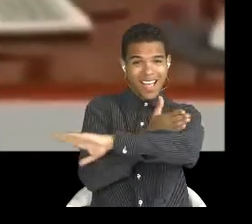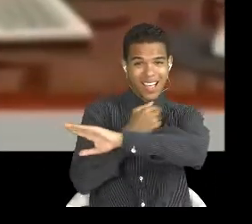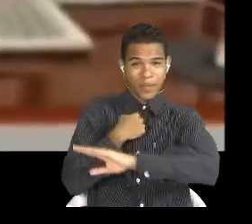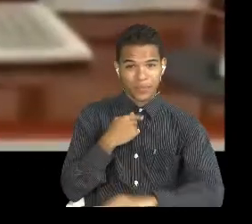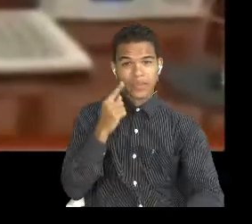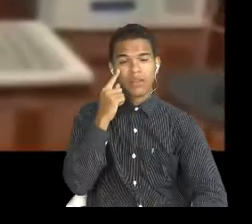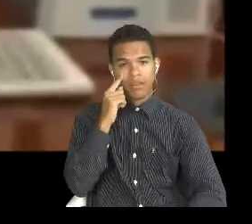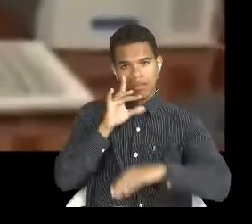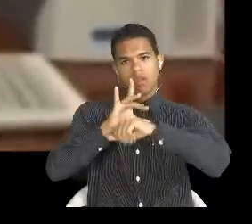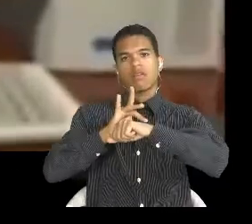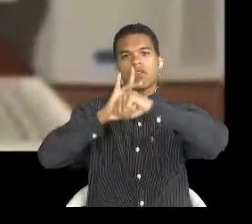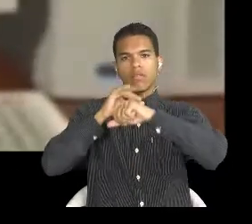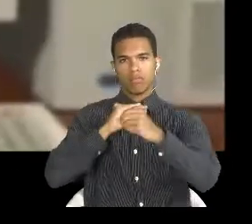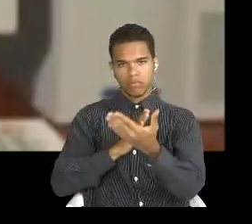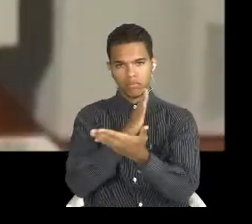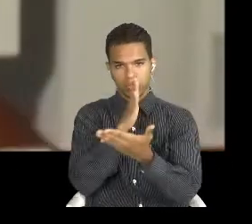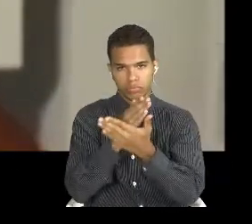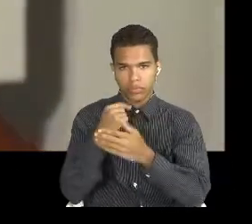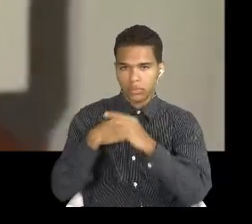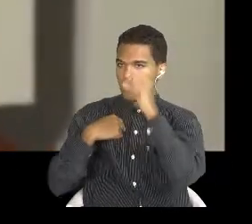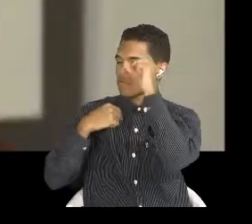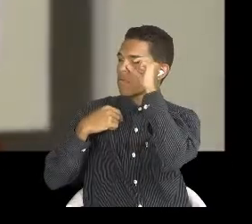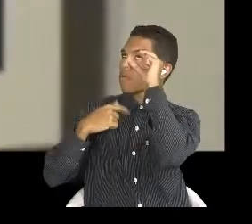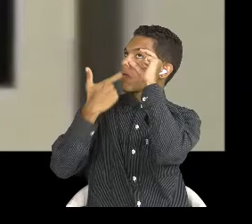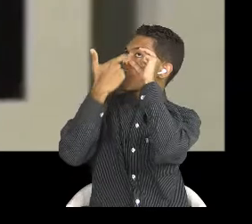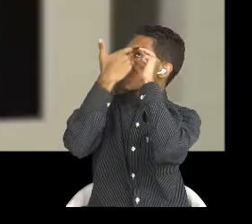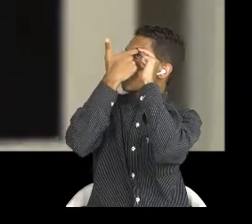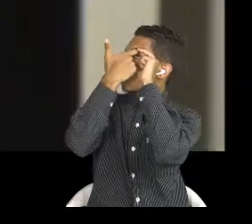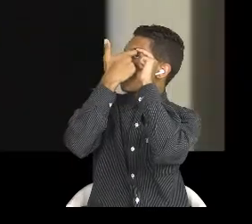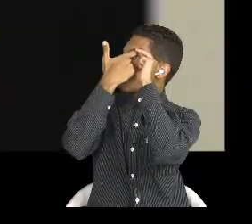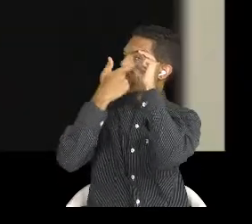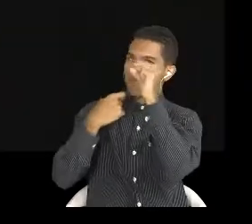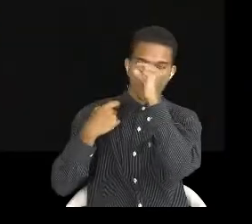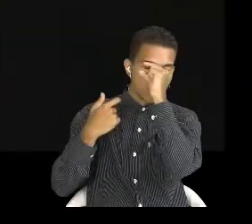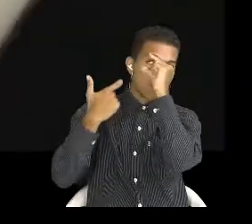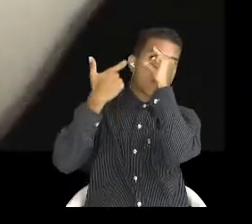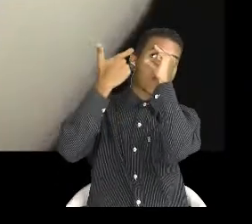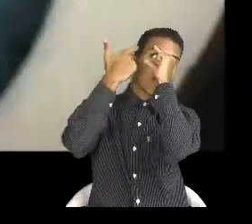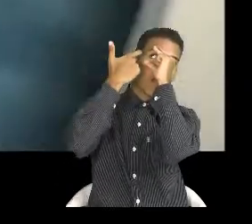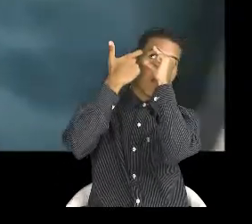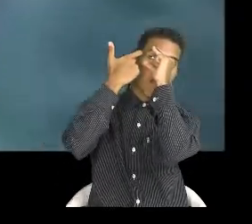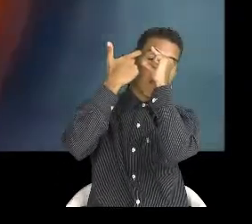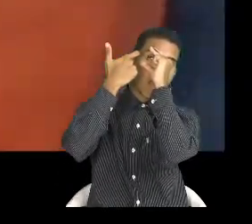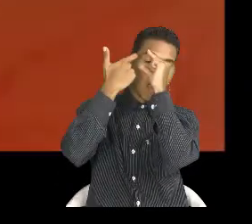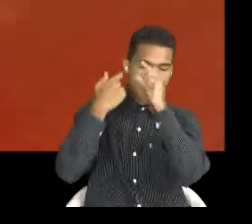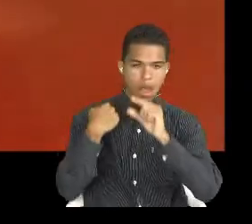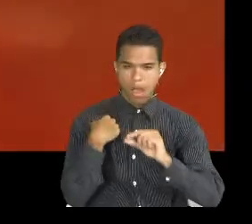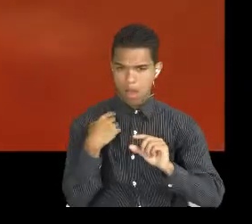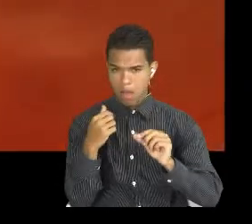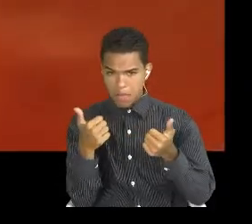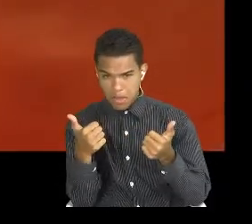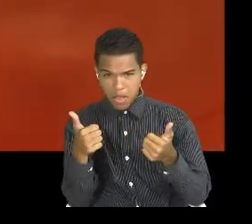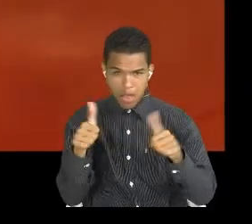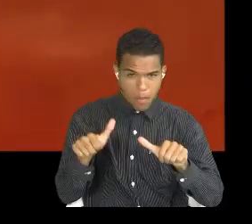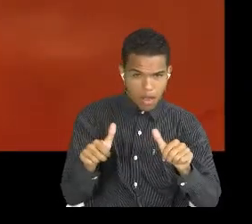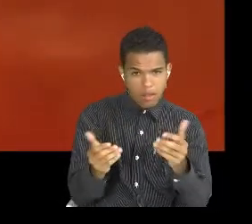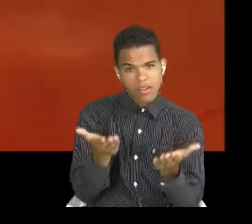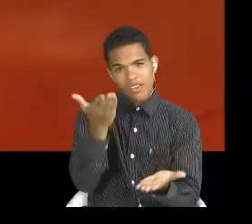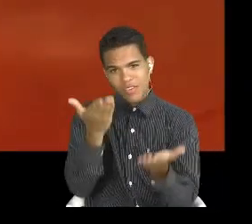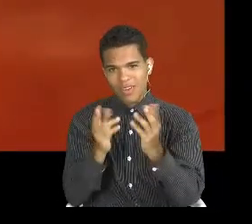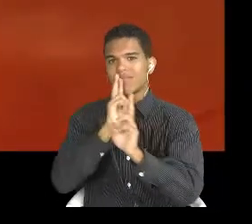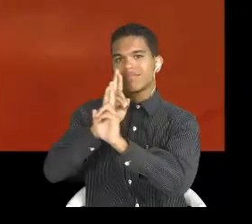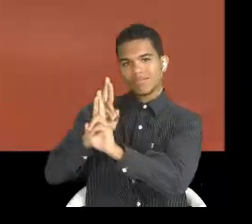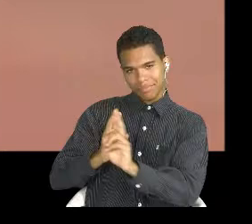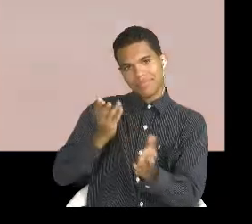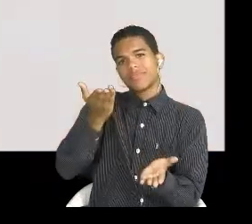oftalmológica después de los 40 años de edad para poder tener un seguimiento y hacer un descarte de las manifestaciones de esta enfermedad.